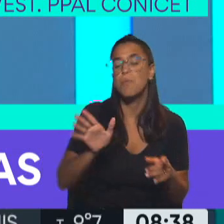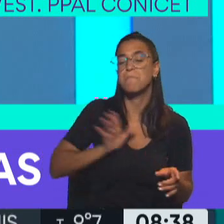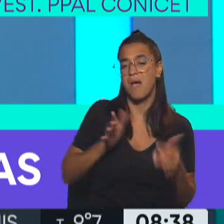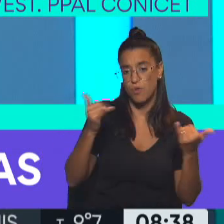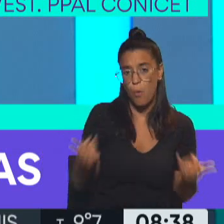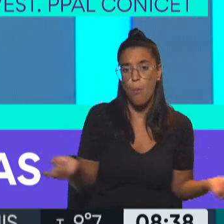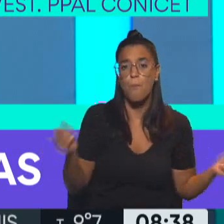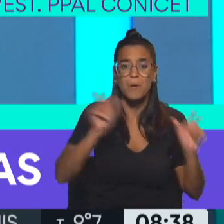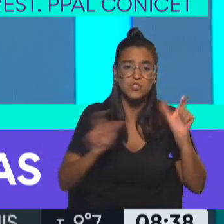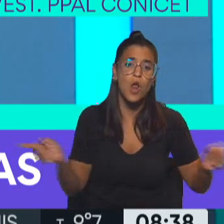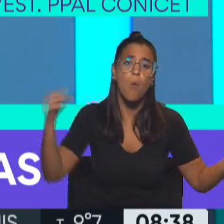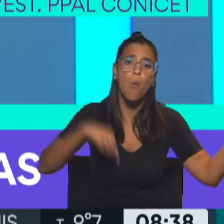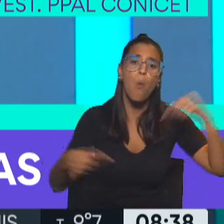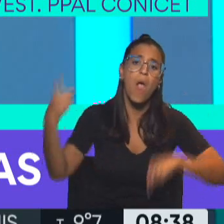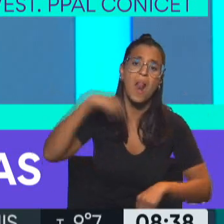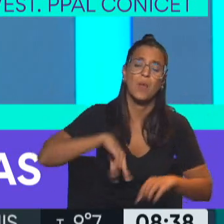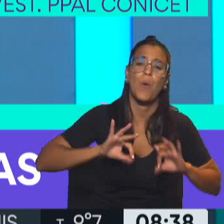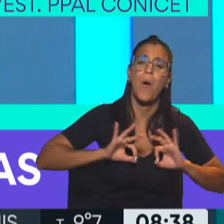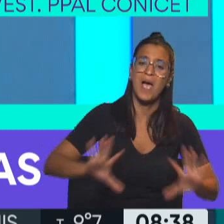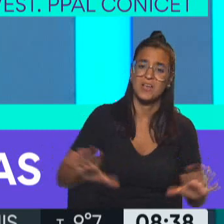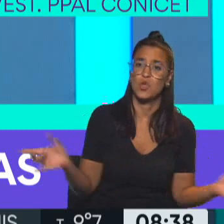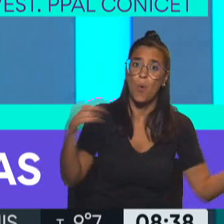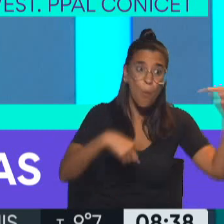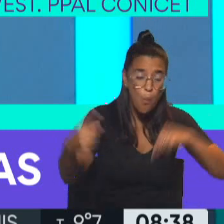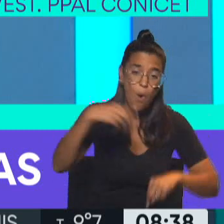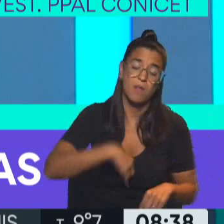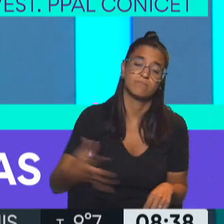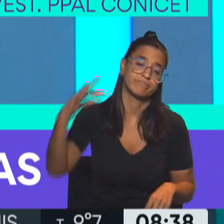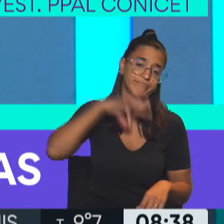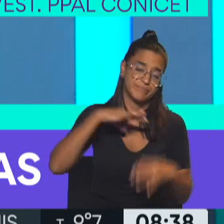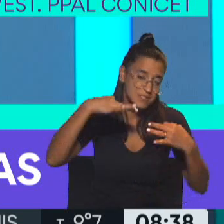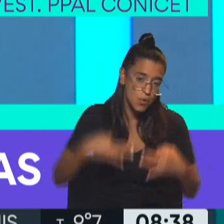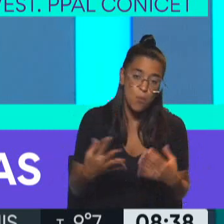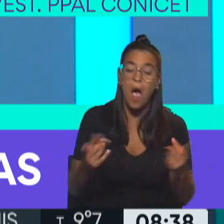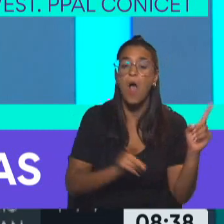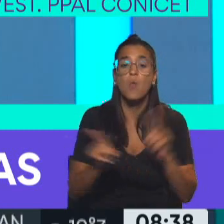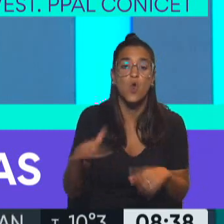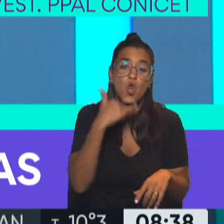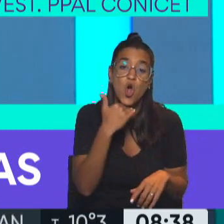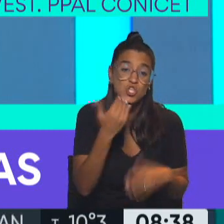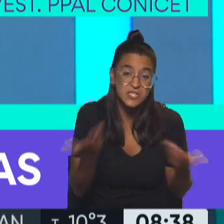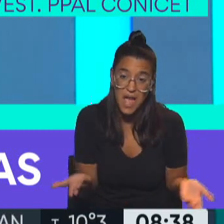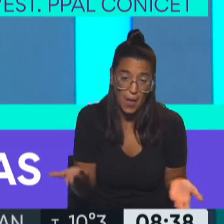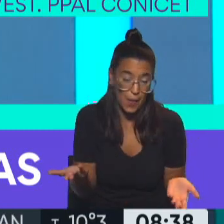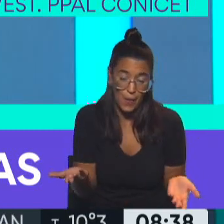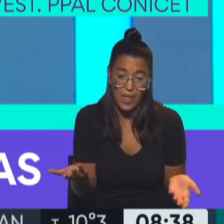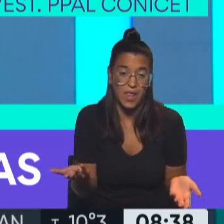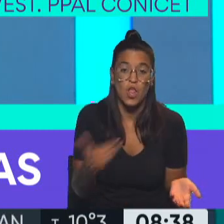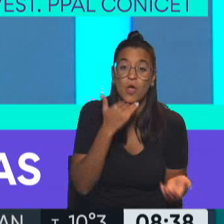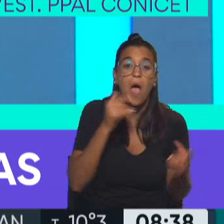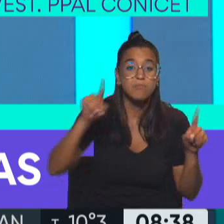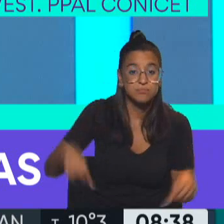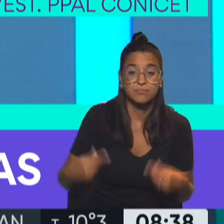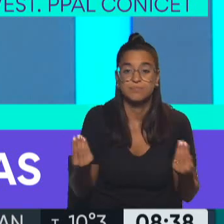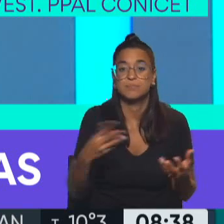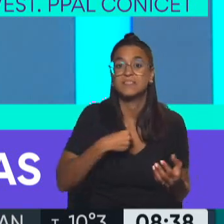gente volviendo, como decíamos, de las vacaciones, probablemente infectados, porque algunos no lo saben, no hay forma de saberlo, sobre todo en